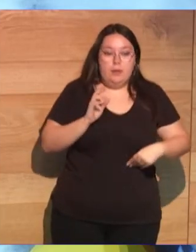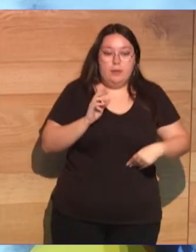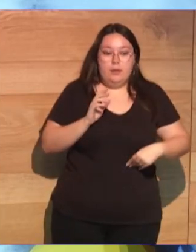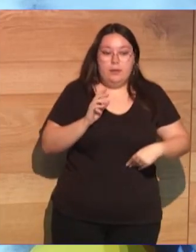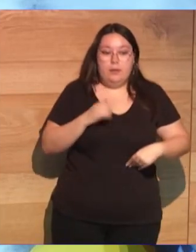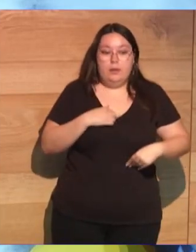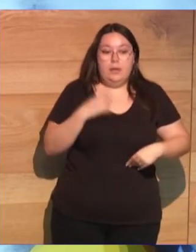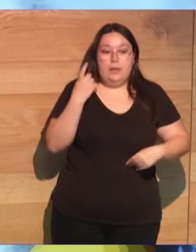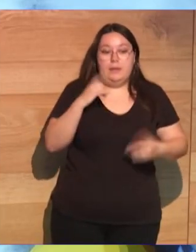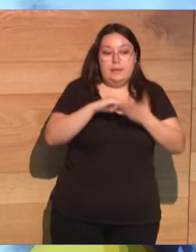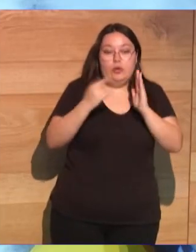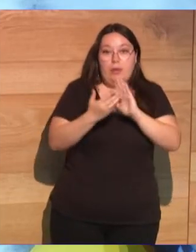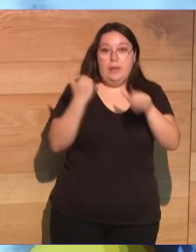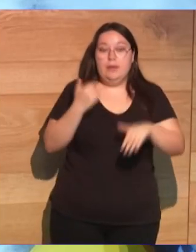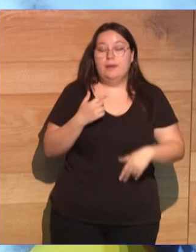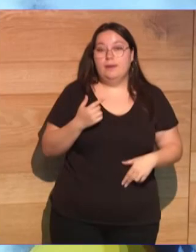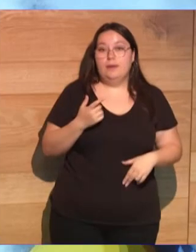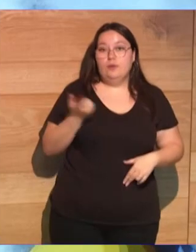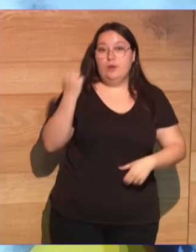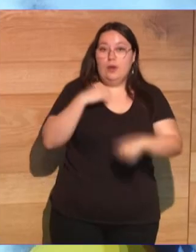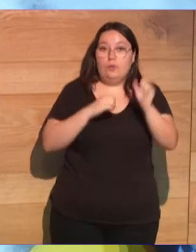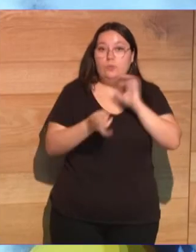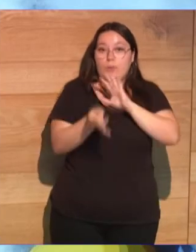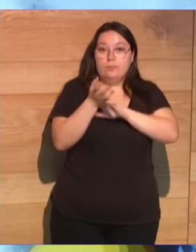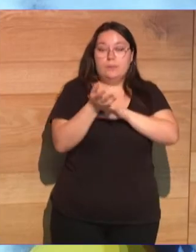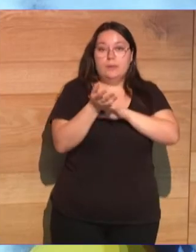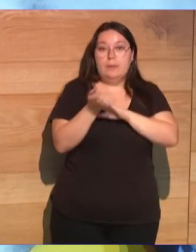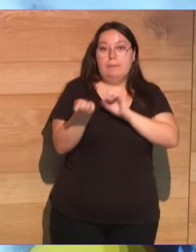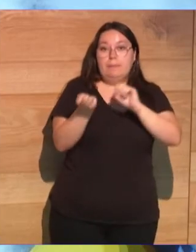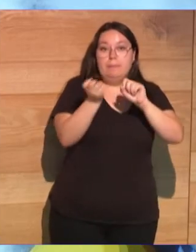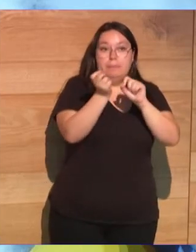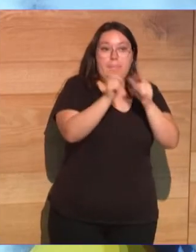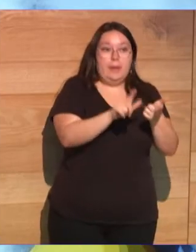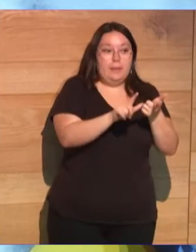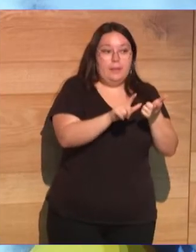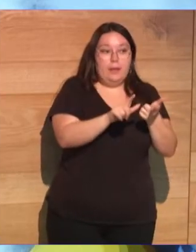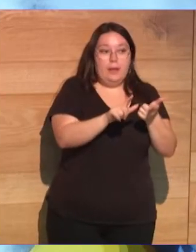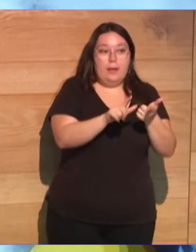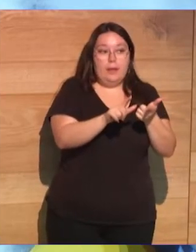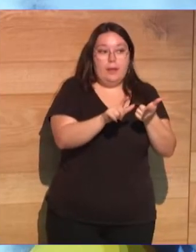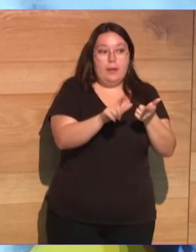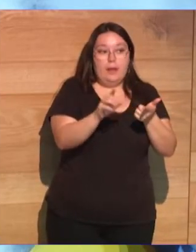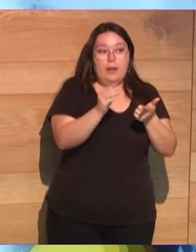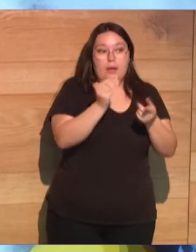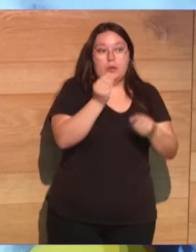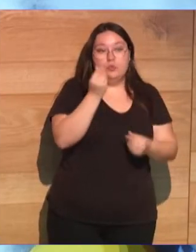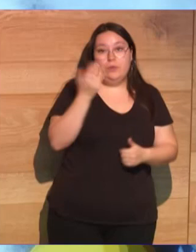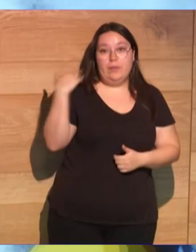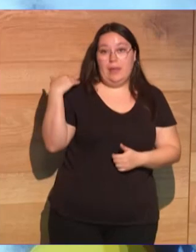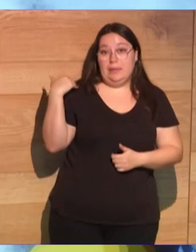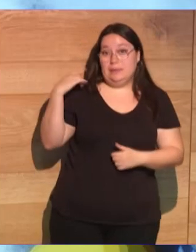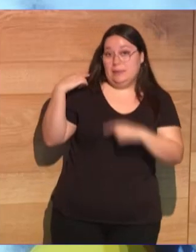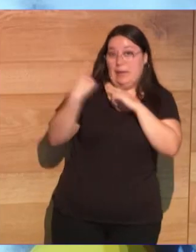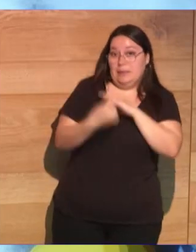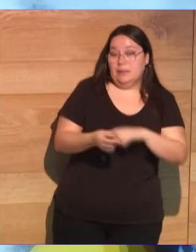tecnología, experimentas una especie de conducta similar, no, peor que las sustancias clásicas como